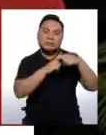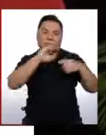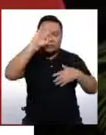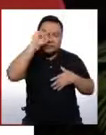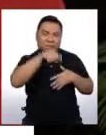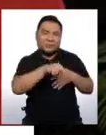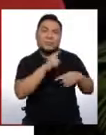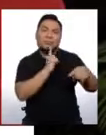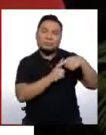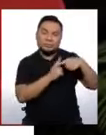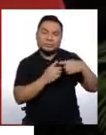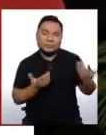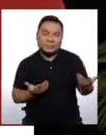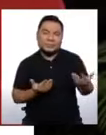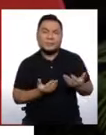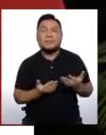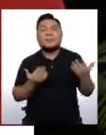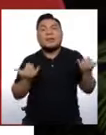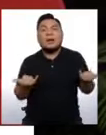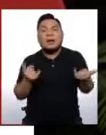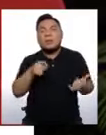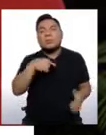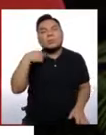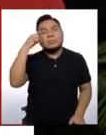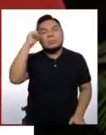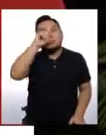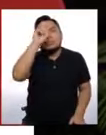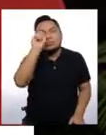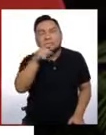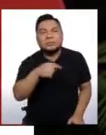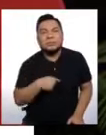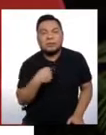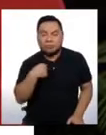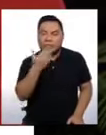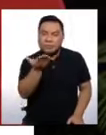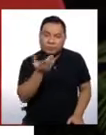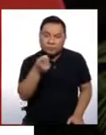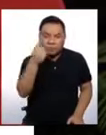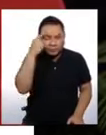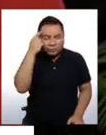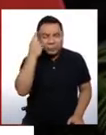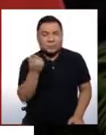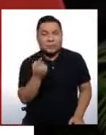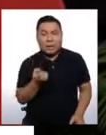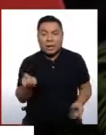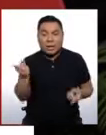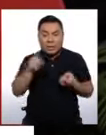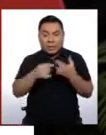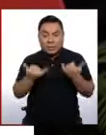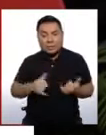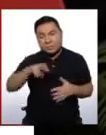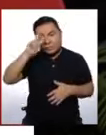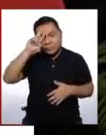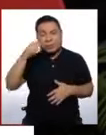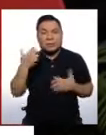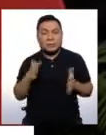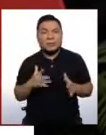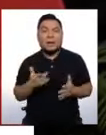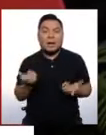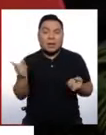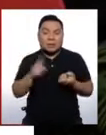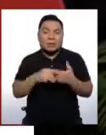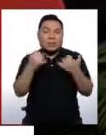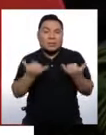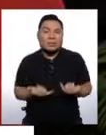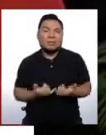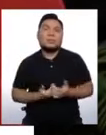un interrogante que nos hacemos y que les invito que sean hasta la fecha en el perú están determinados hasta el día de